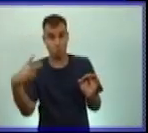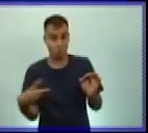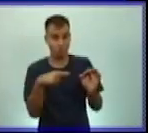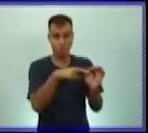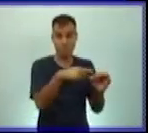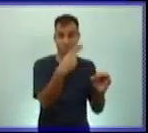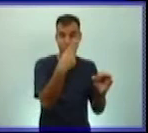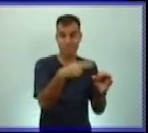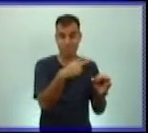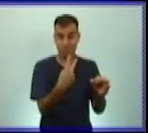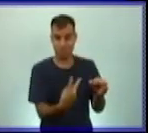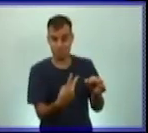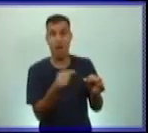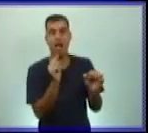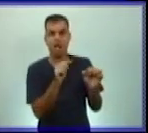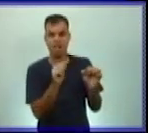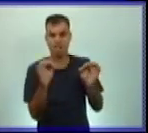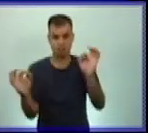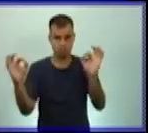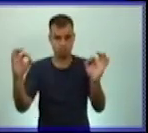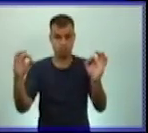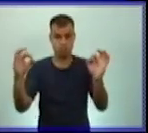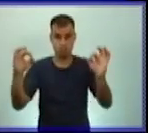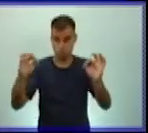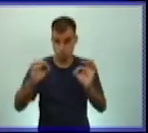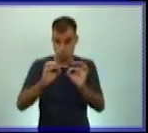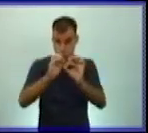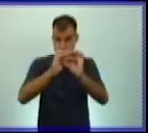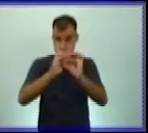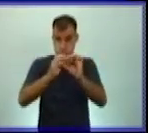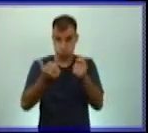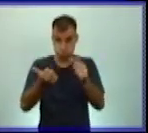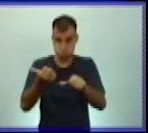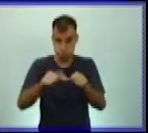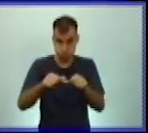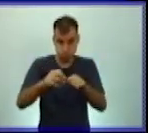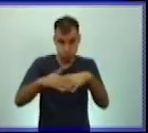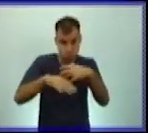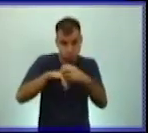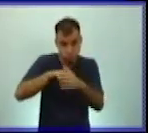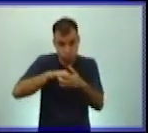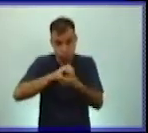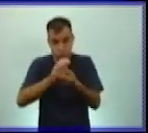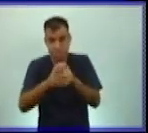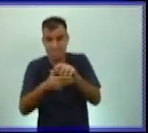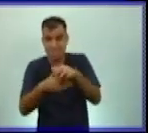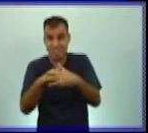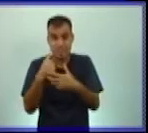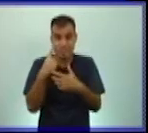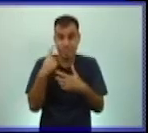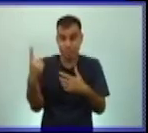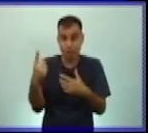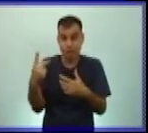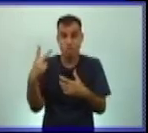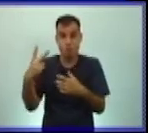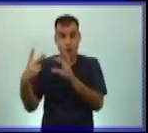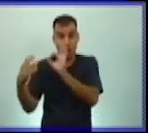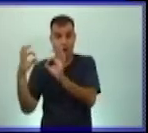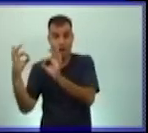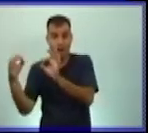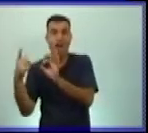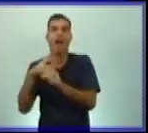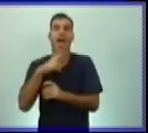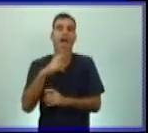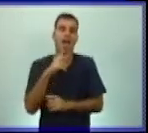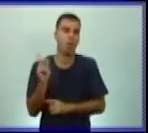esa reacción. Y como producto se obtienen dos moléculas de agua. Esto aparece en su libro de